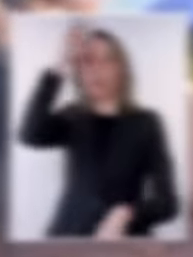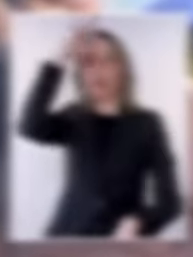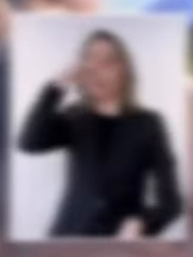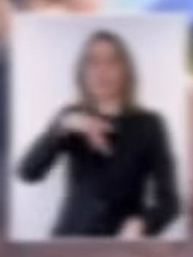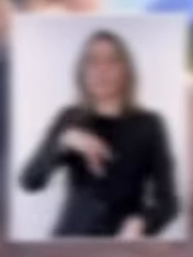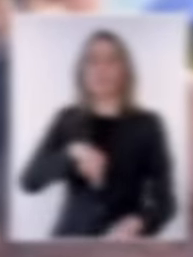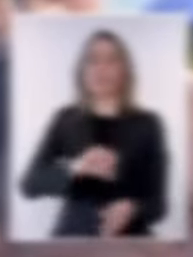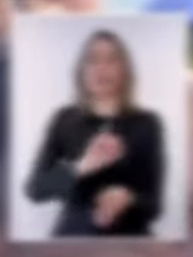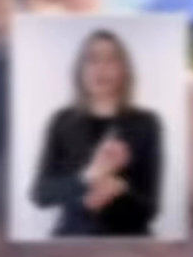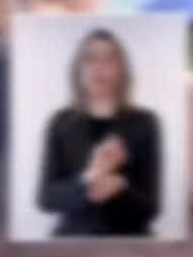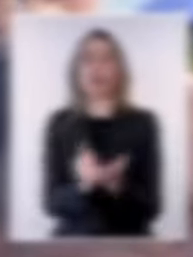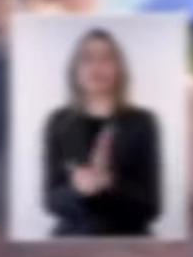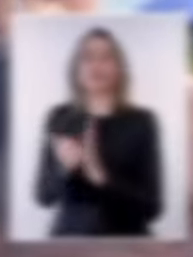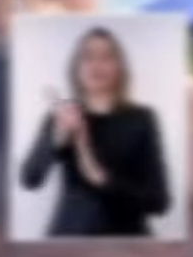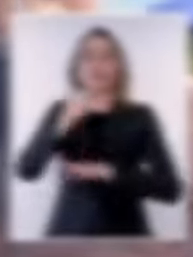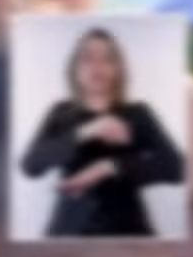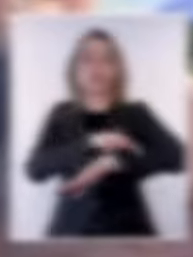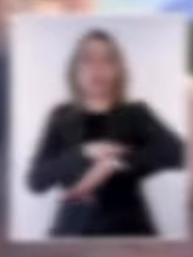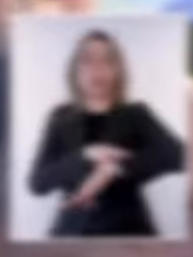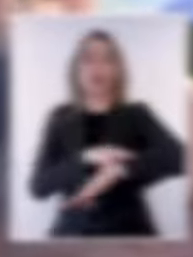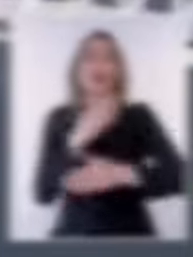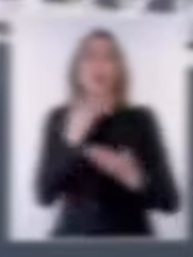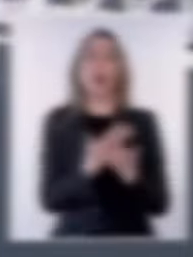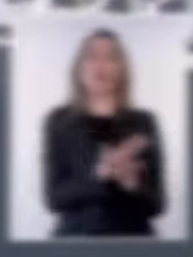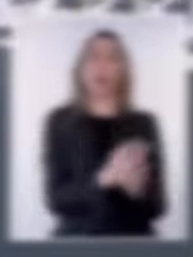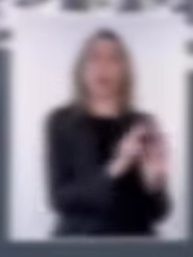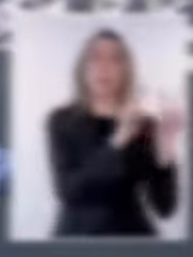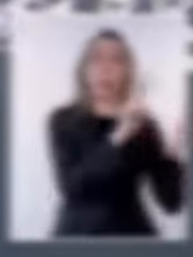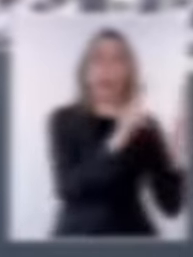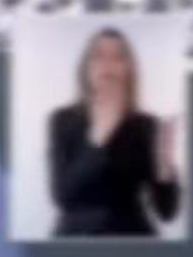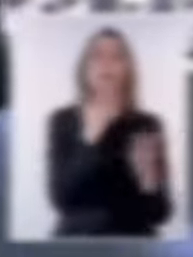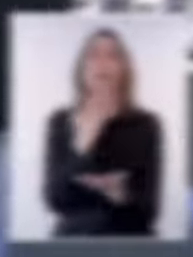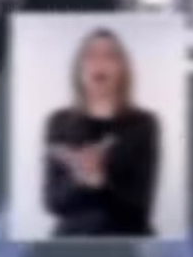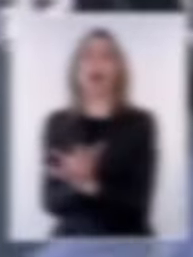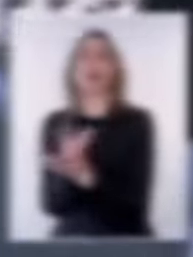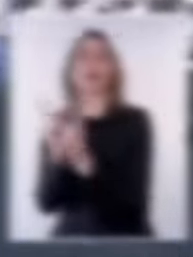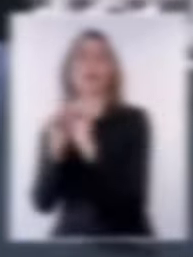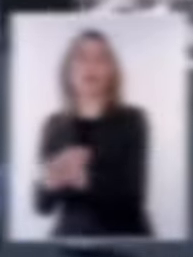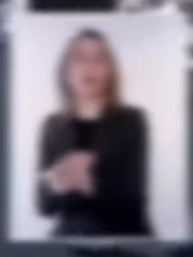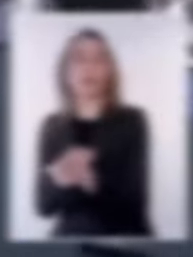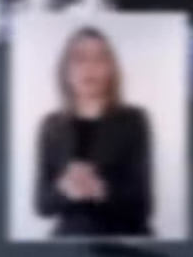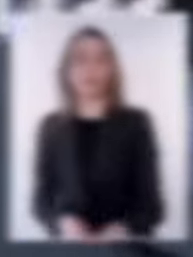destinos institucionales en tiempos de paz y de guerra.